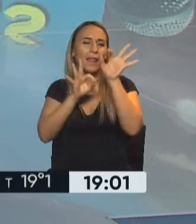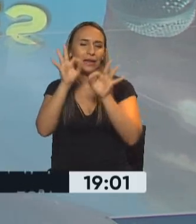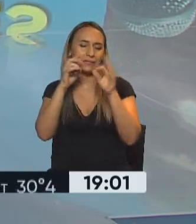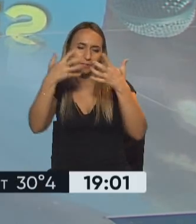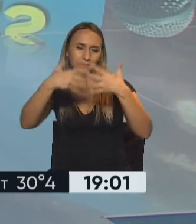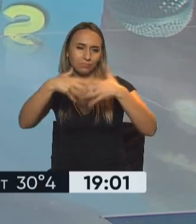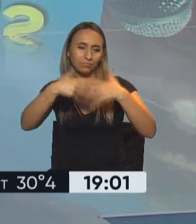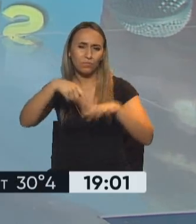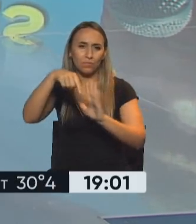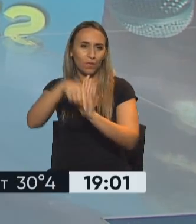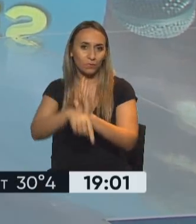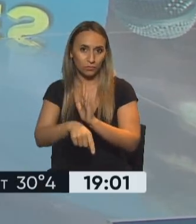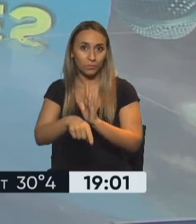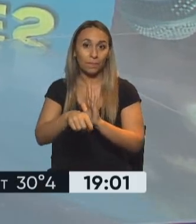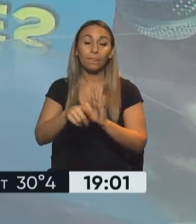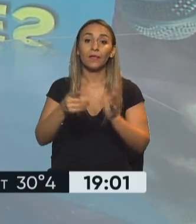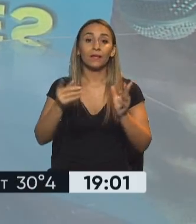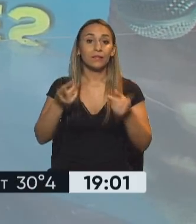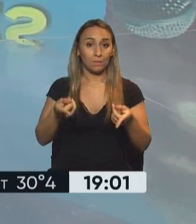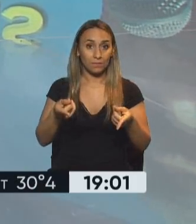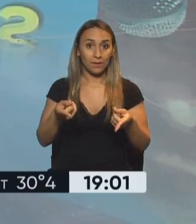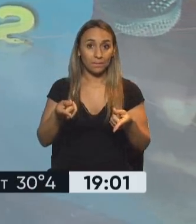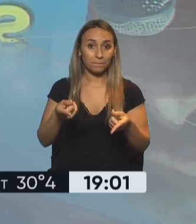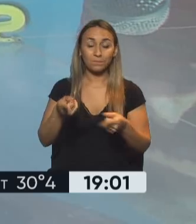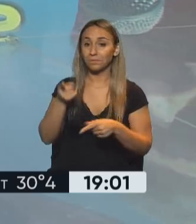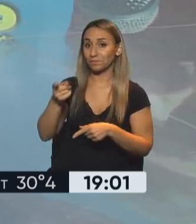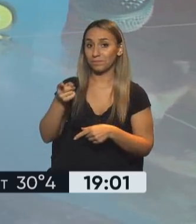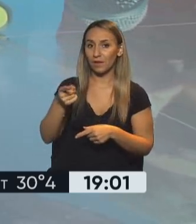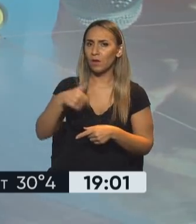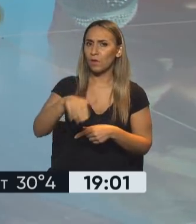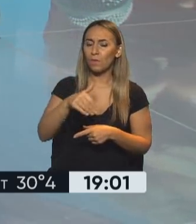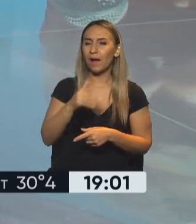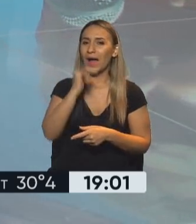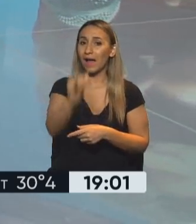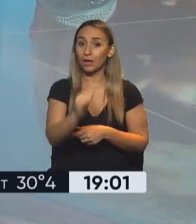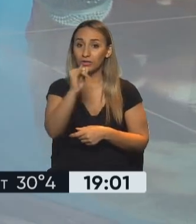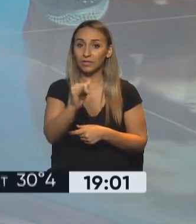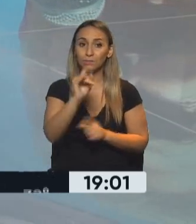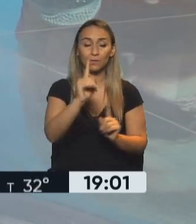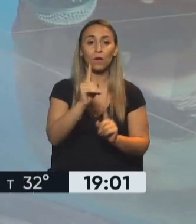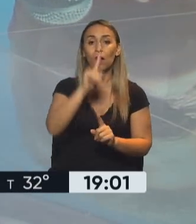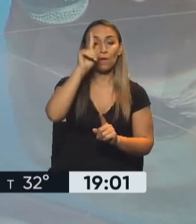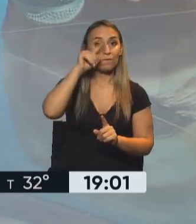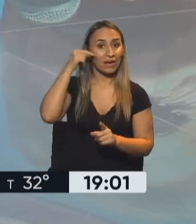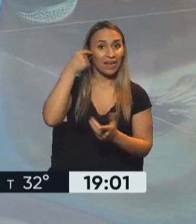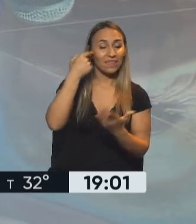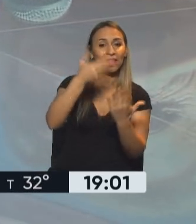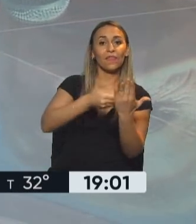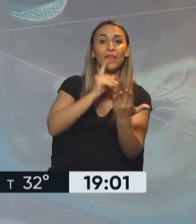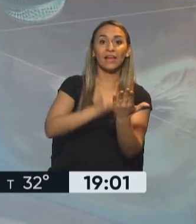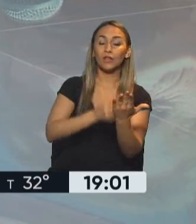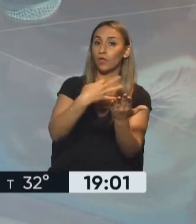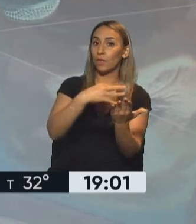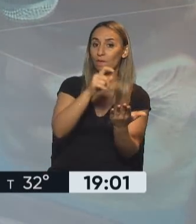por cierto. Y entre tantas cosas, él contestará si el decreto que debe firmar Alberto Fernández ya fue firmado